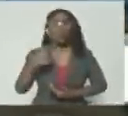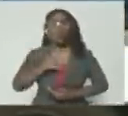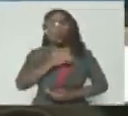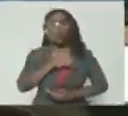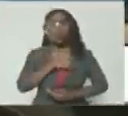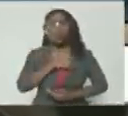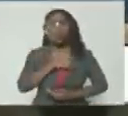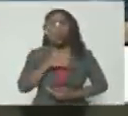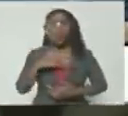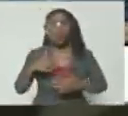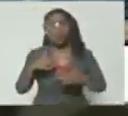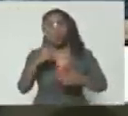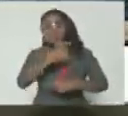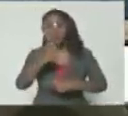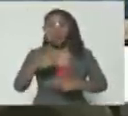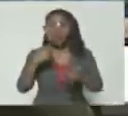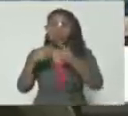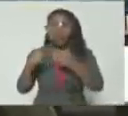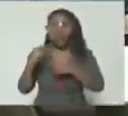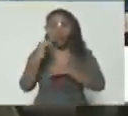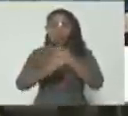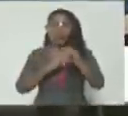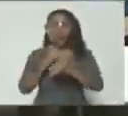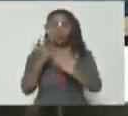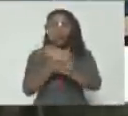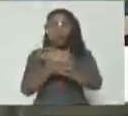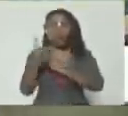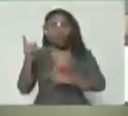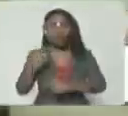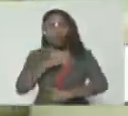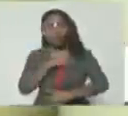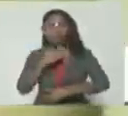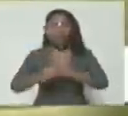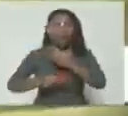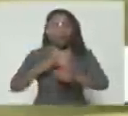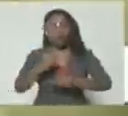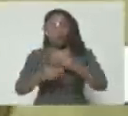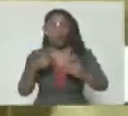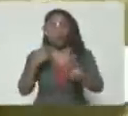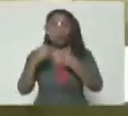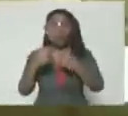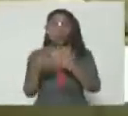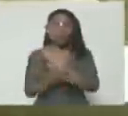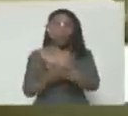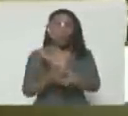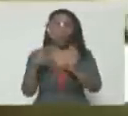mercado internacional en relación a los semovientes que nosotros le estamos ofertando, le